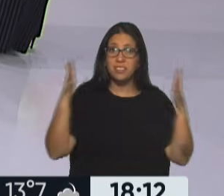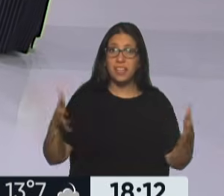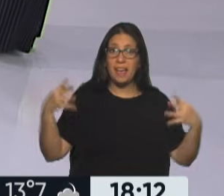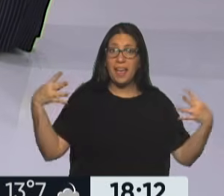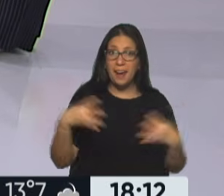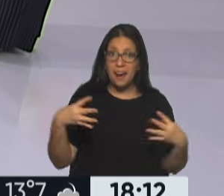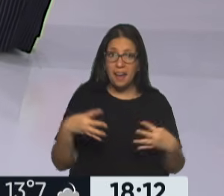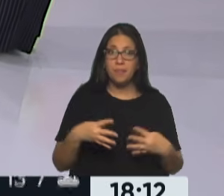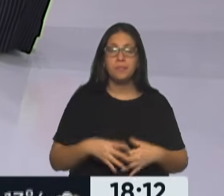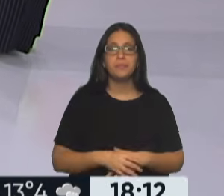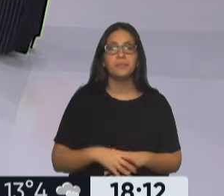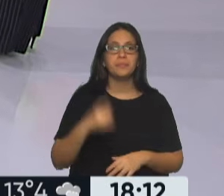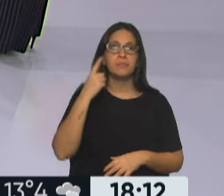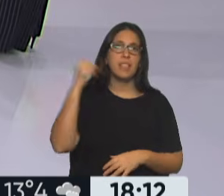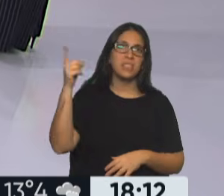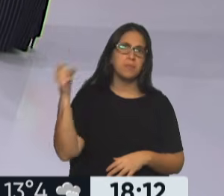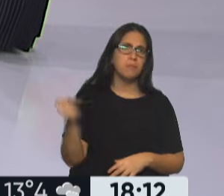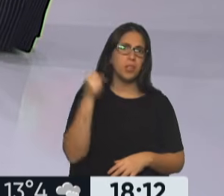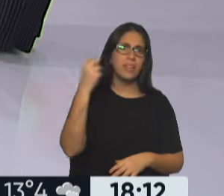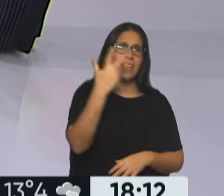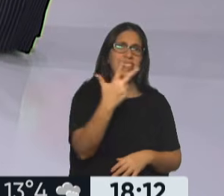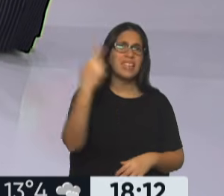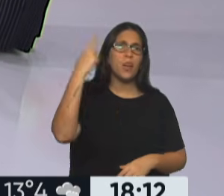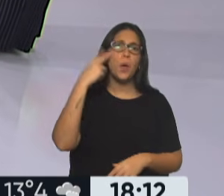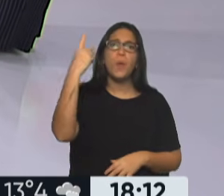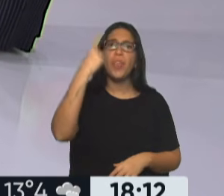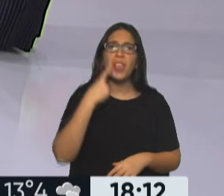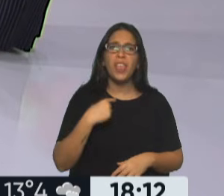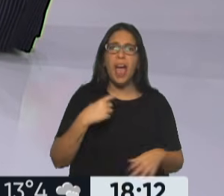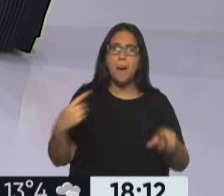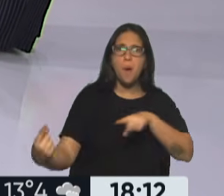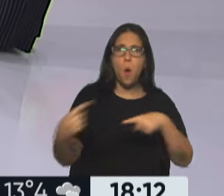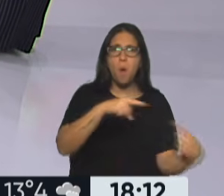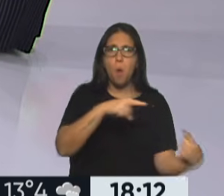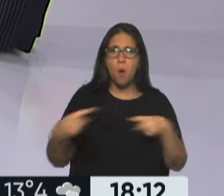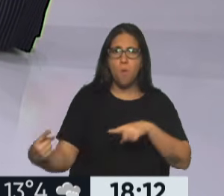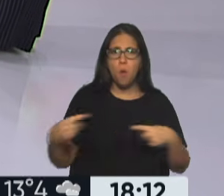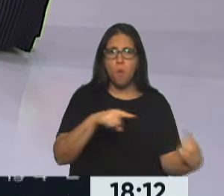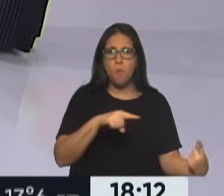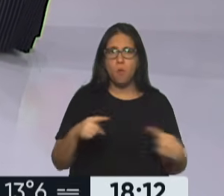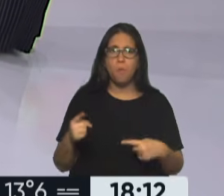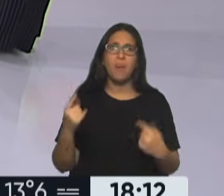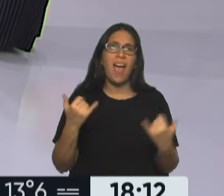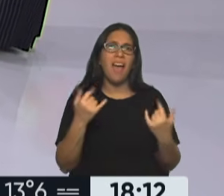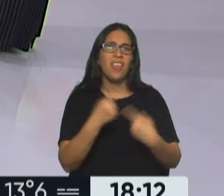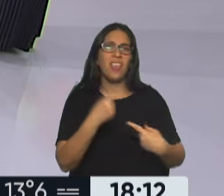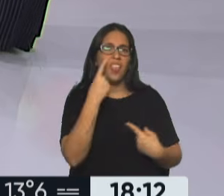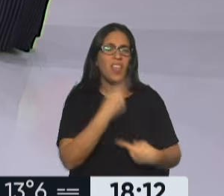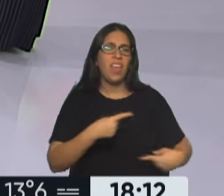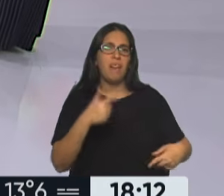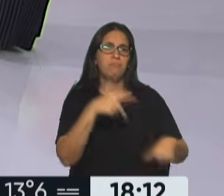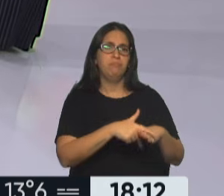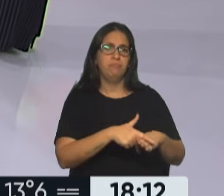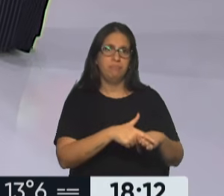ver, este es un dato muy importante, 39 días de combates, Exactamente. Claro, hubo varias jornadas de alto el fuego, se cumplieron a